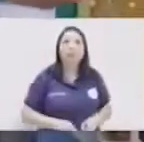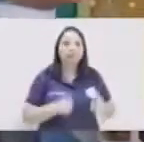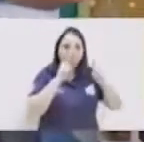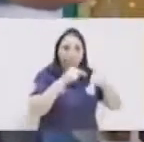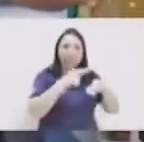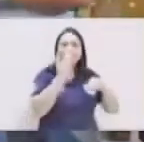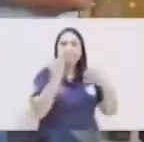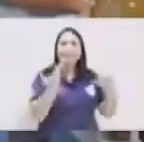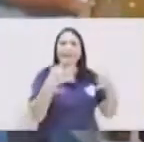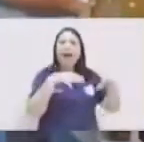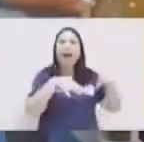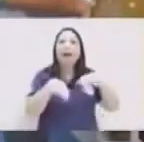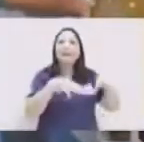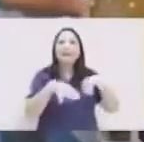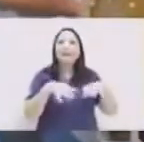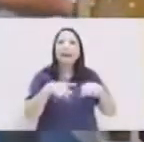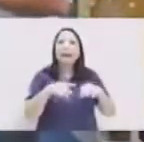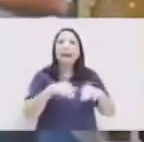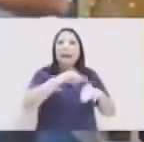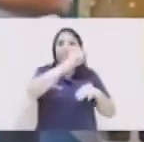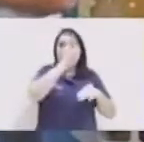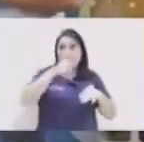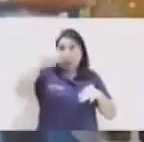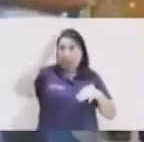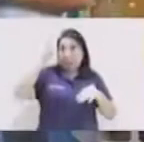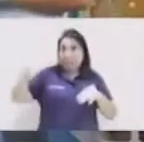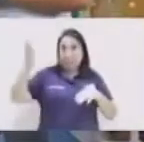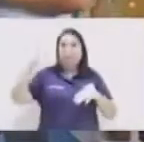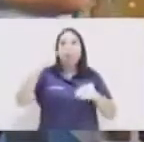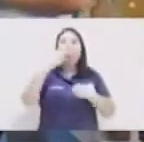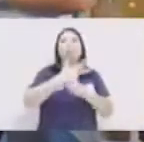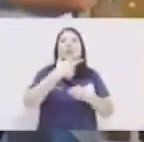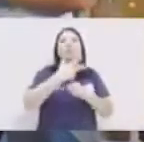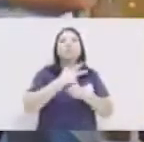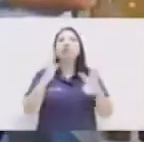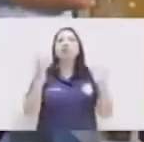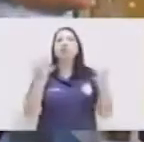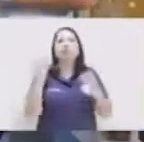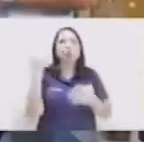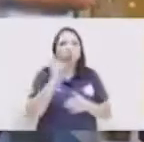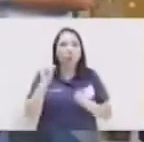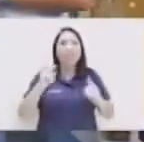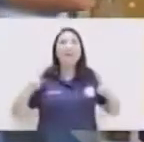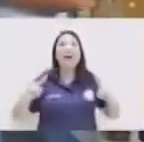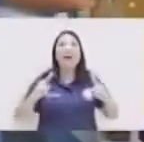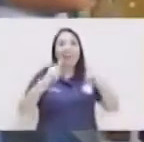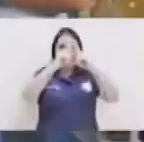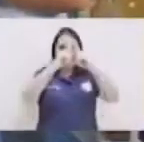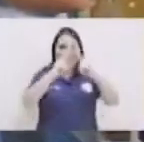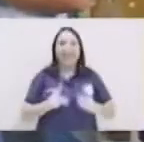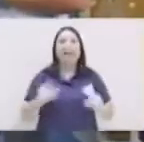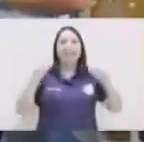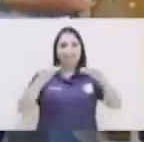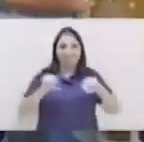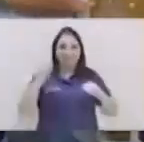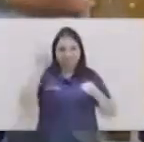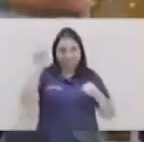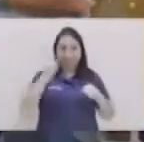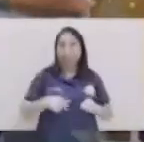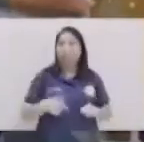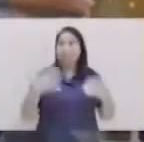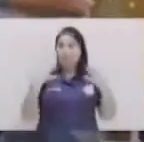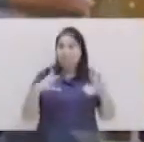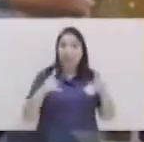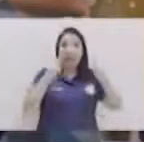trabajar un paisaje guatemalteco y nos vamos a enfocar en el lago de Atitlán. Por tal razón tenemos ya nuestro